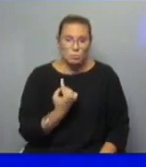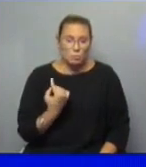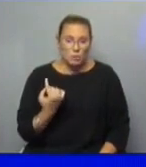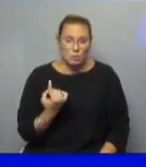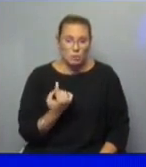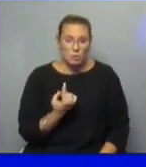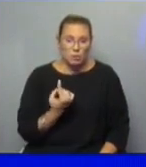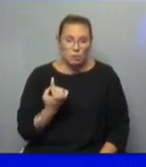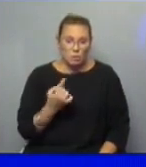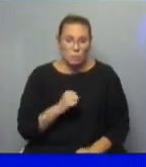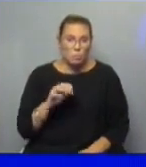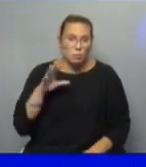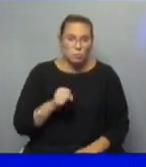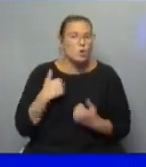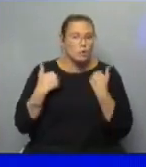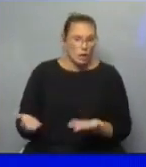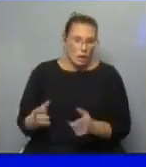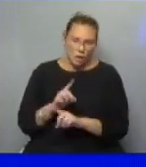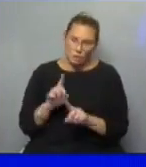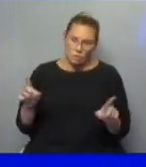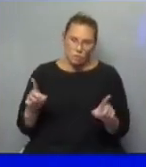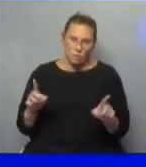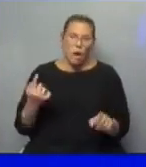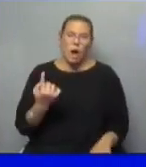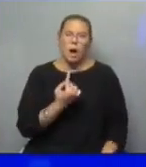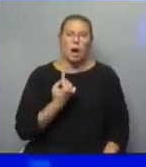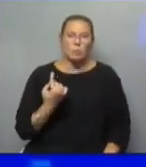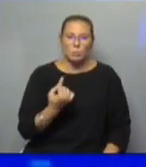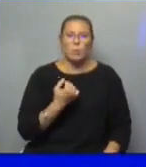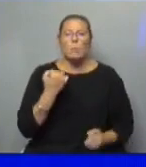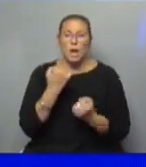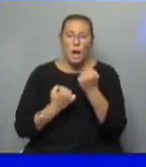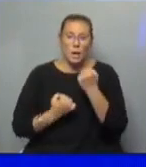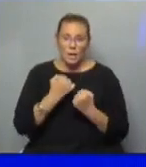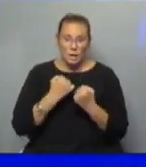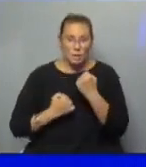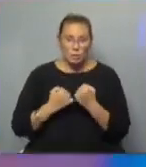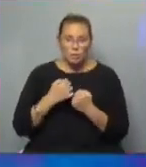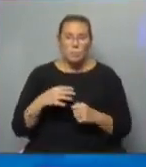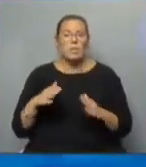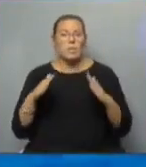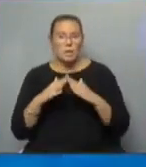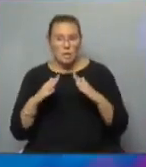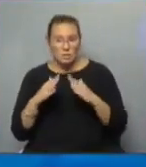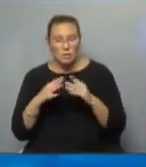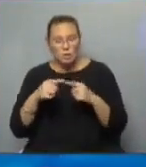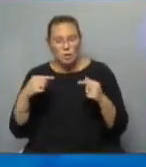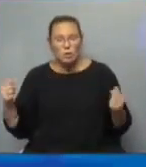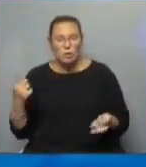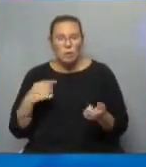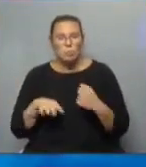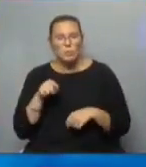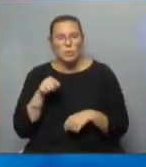que se consigue, no te la regalan. La autonomía es económica, es de vivienda, es una cantidad de cosas, pero eso